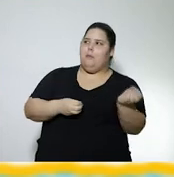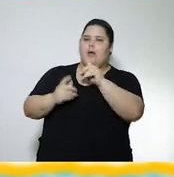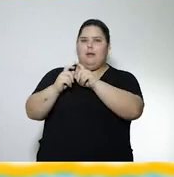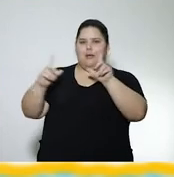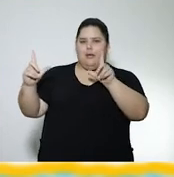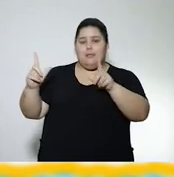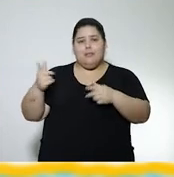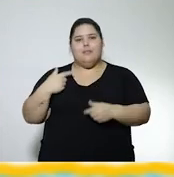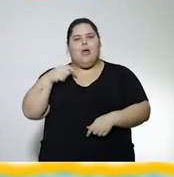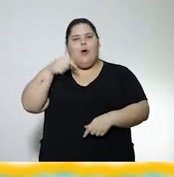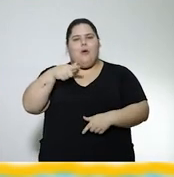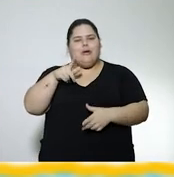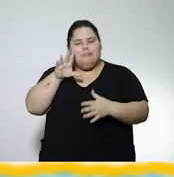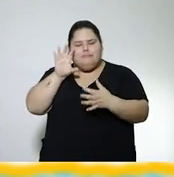parece?